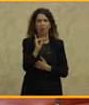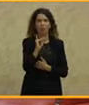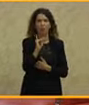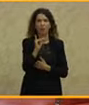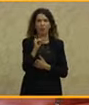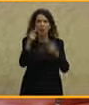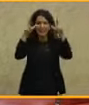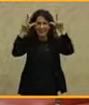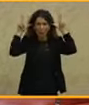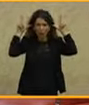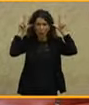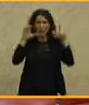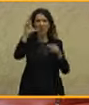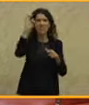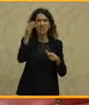pero es que esquizofrenia